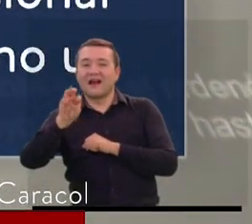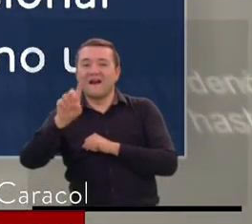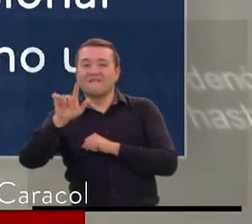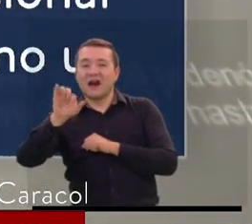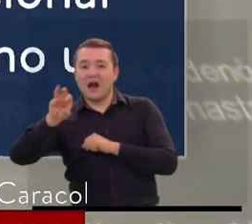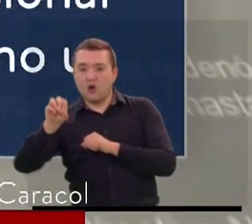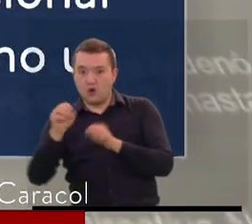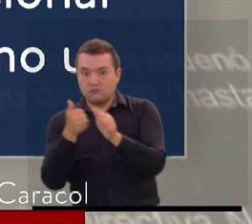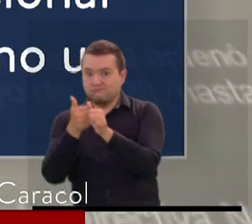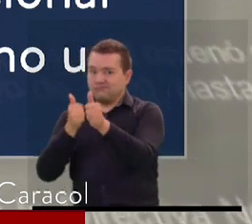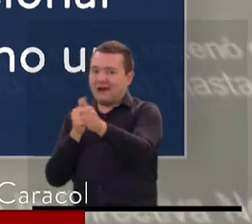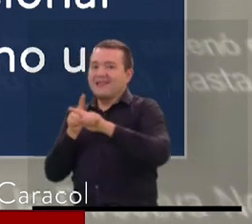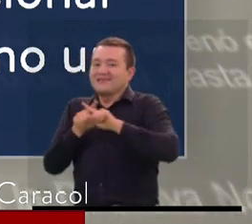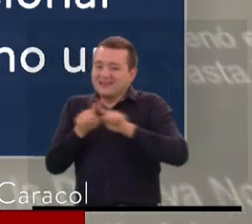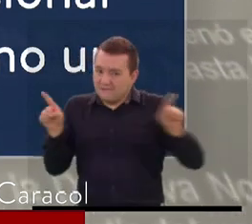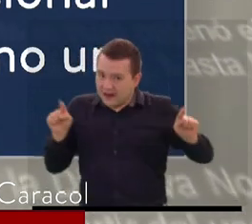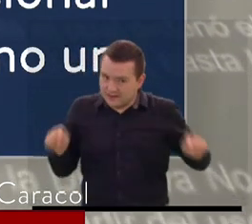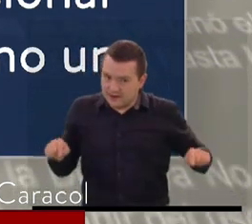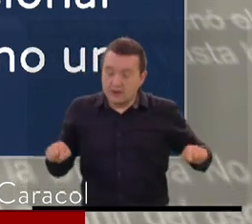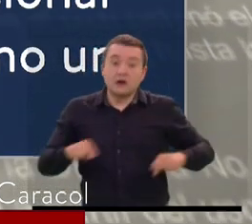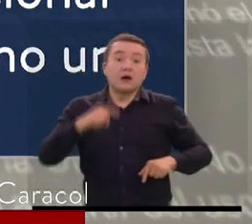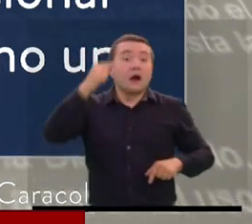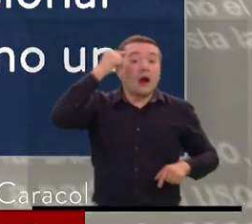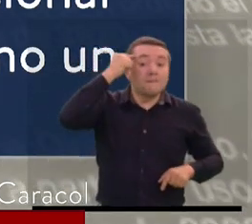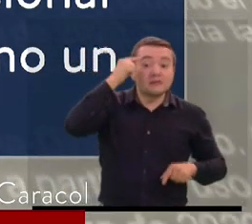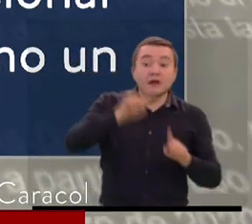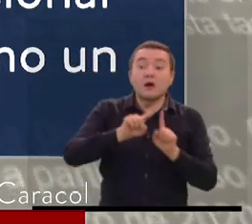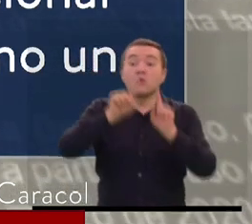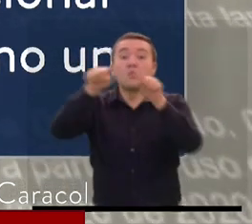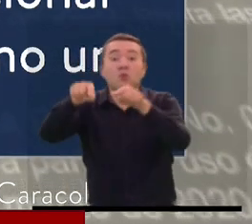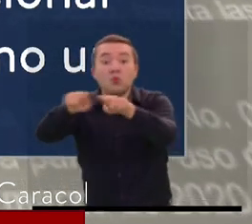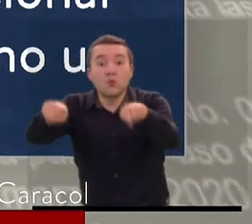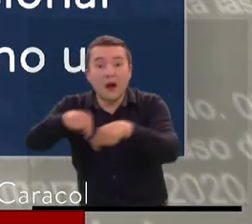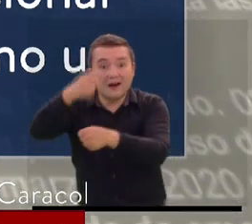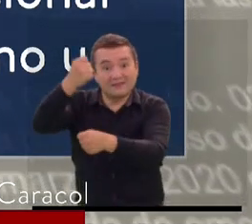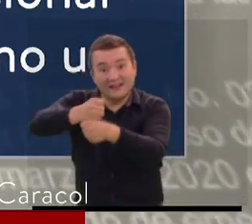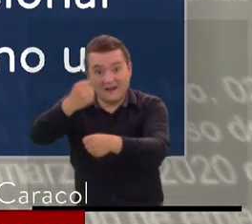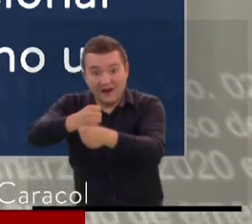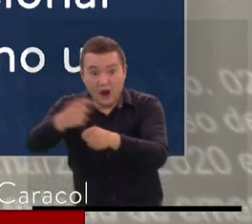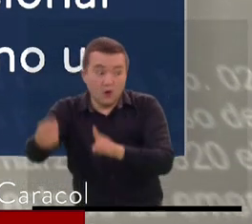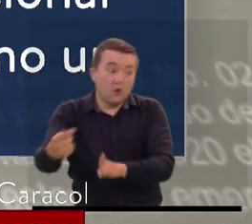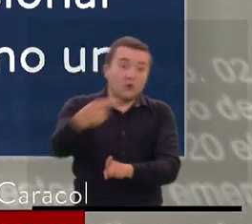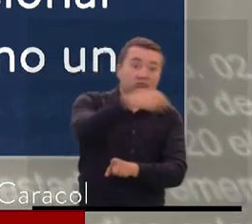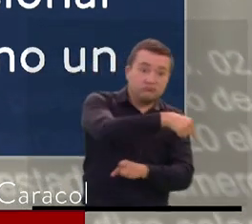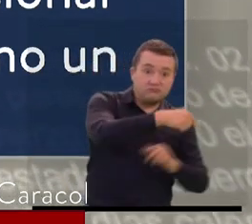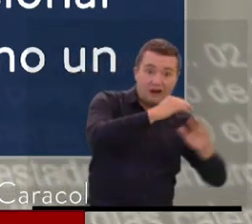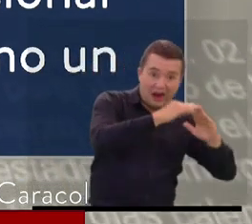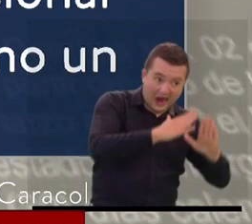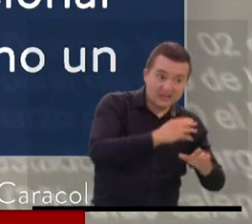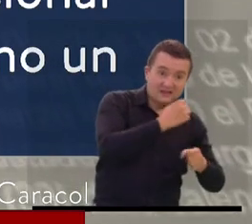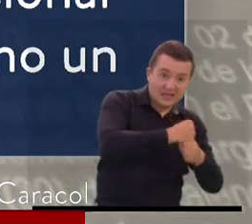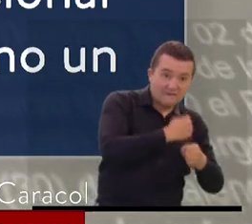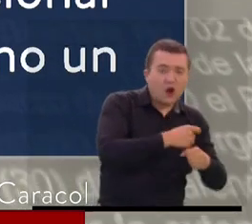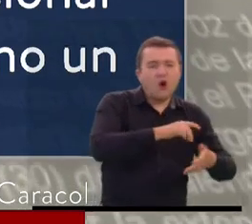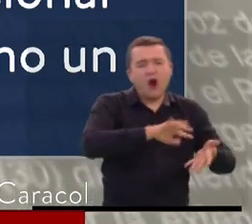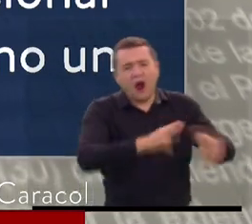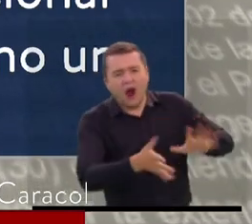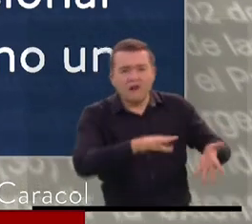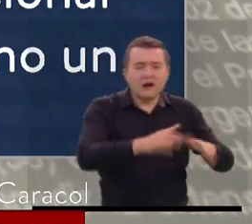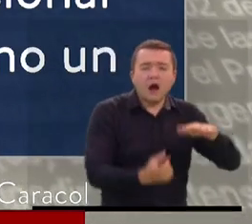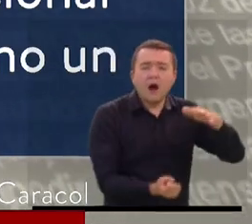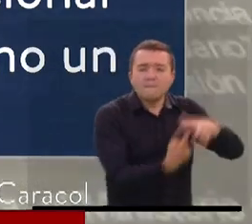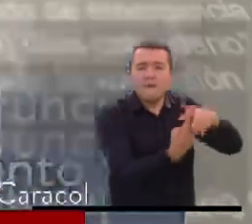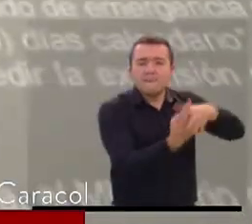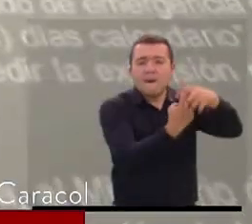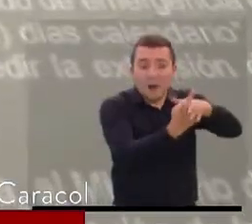función desde su domicilio o en un lugar distinto a su sitio de trabajo de forma ocasional y temporal, no es considerado como un teletrabajo